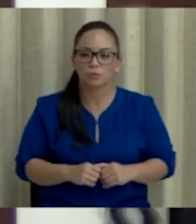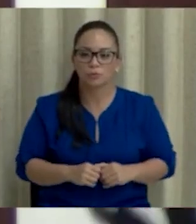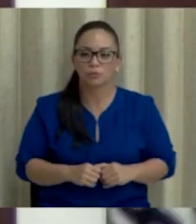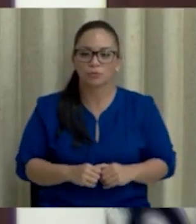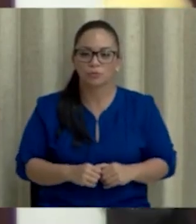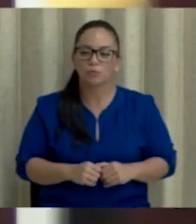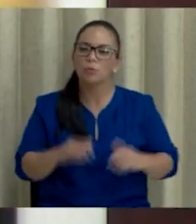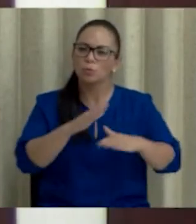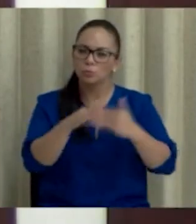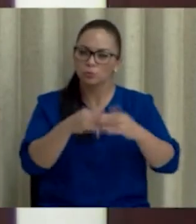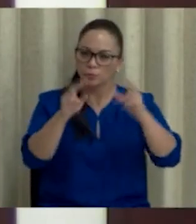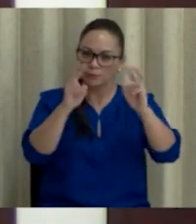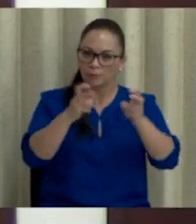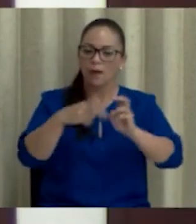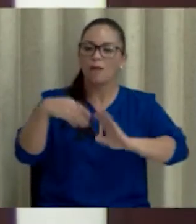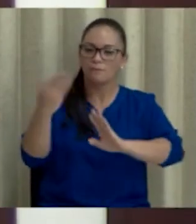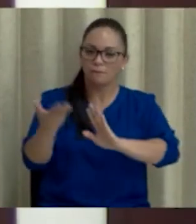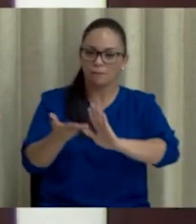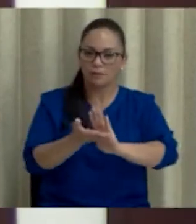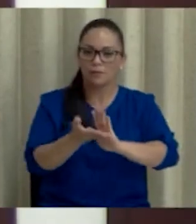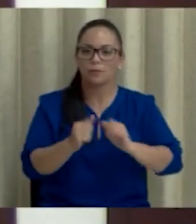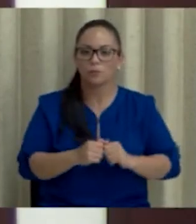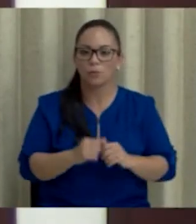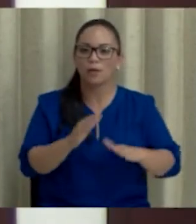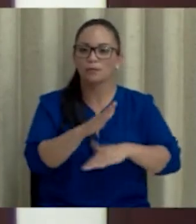de lo que está afectando